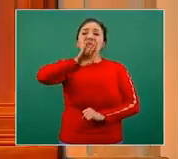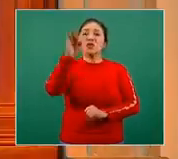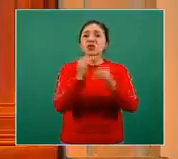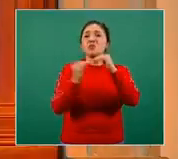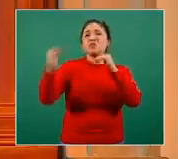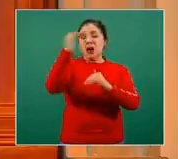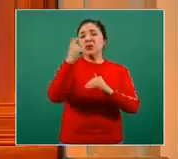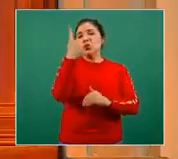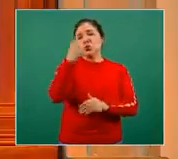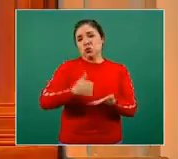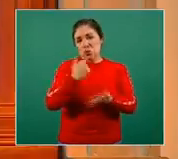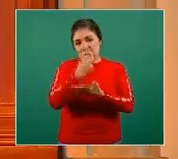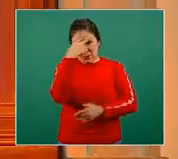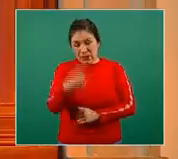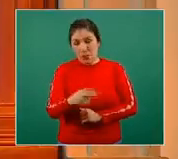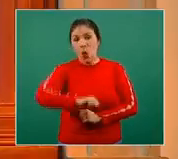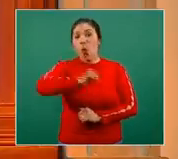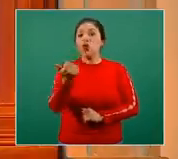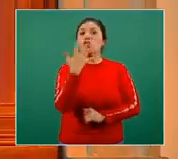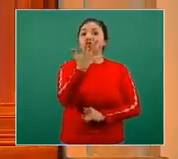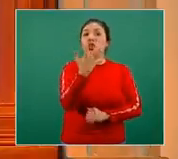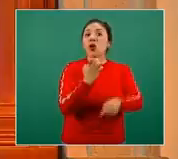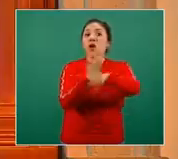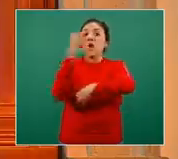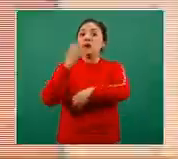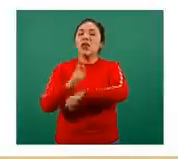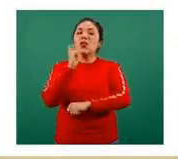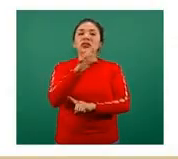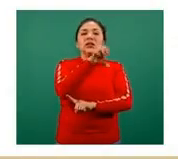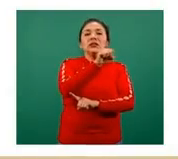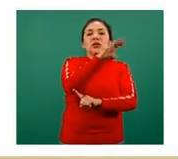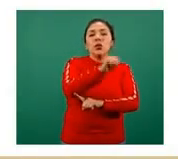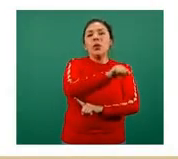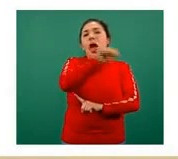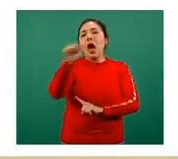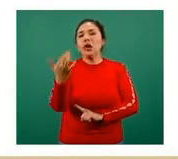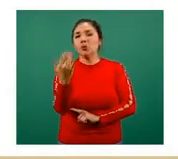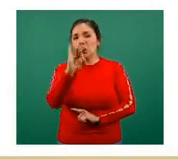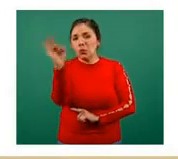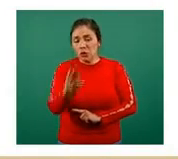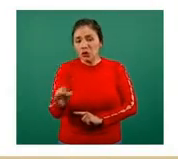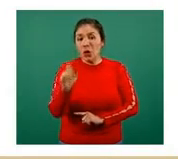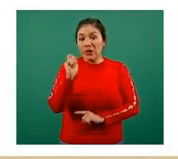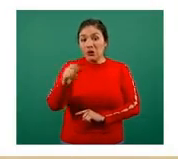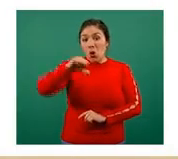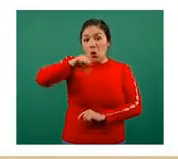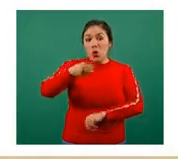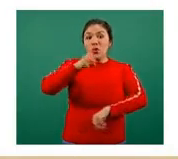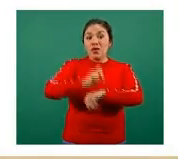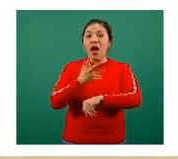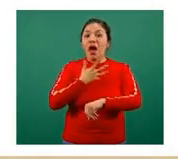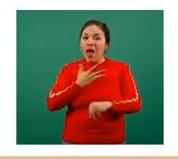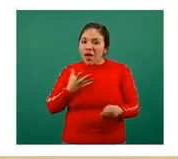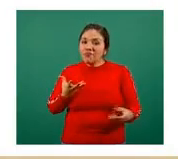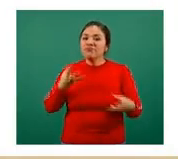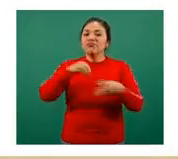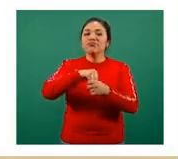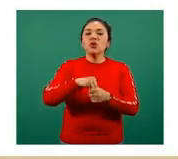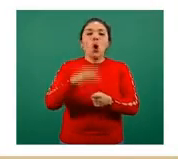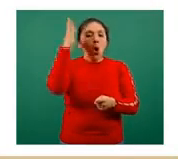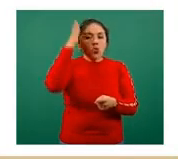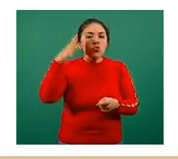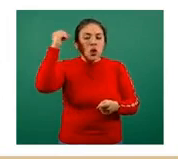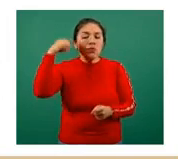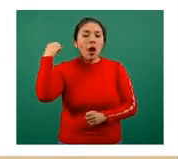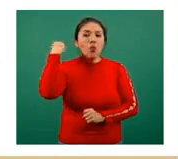México. Tenemos cinco entidades entre 69 y 50. El día de hoy se suman a estas precisamente Colima y Oaxaca, apenas